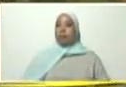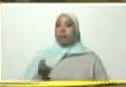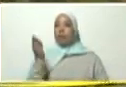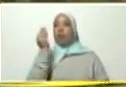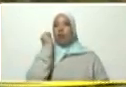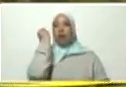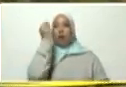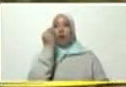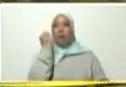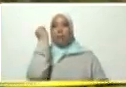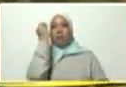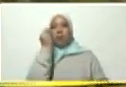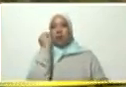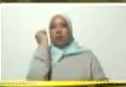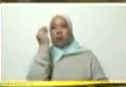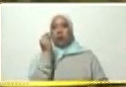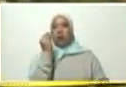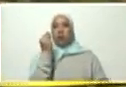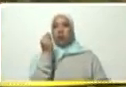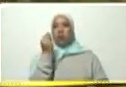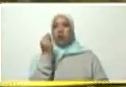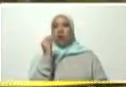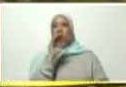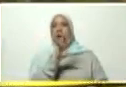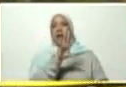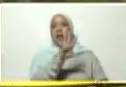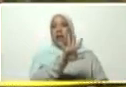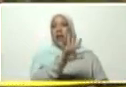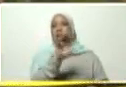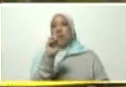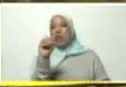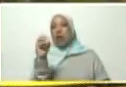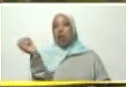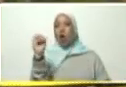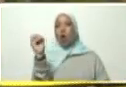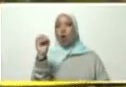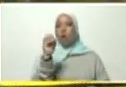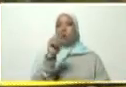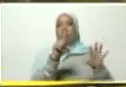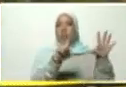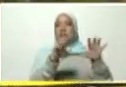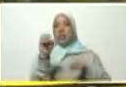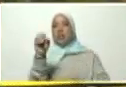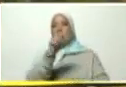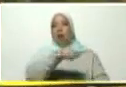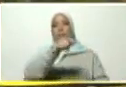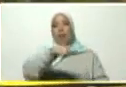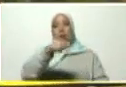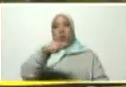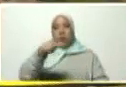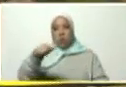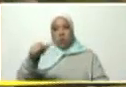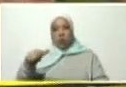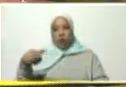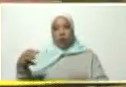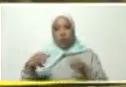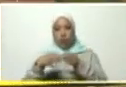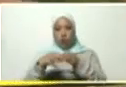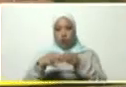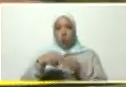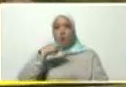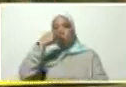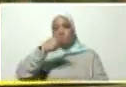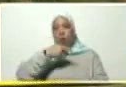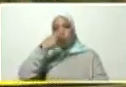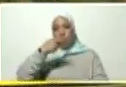presidente que debe haber alrededor de unos 500 600 personas por equipo político equipo político